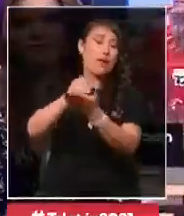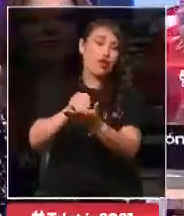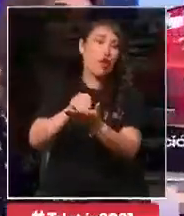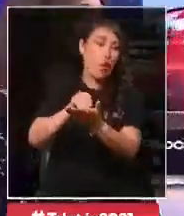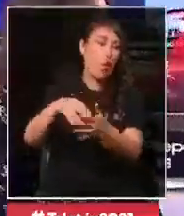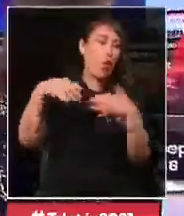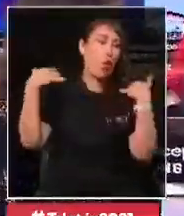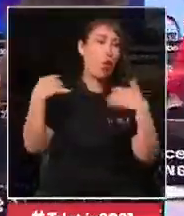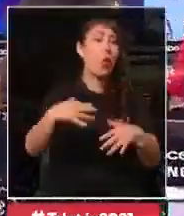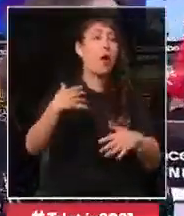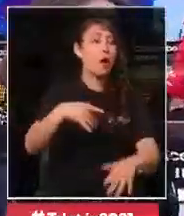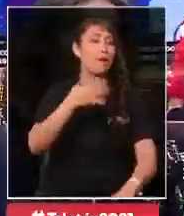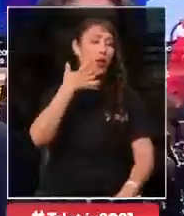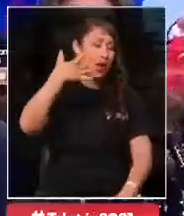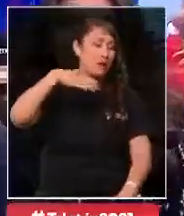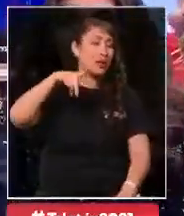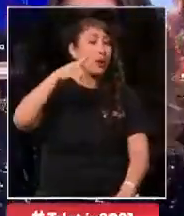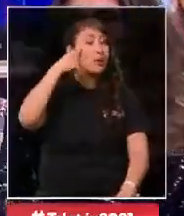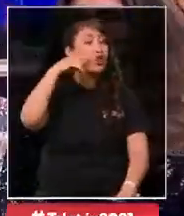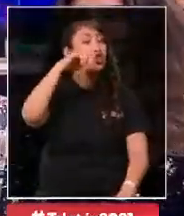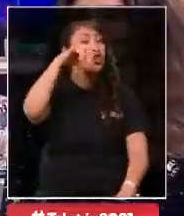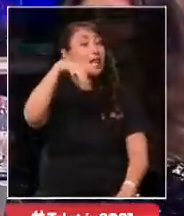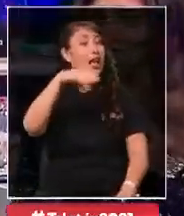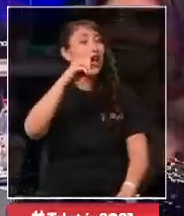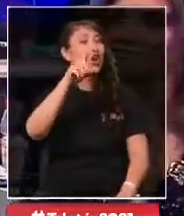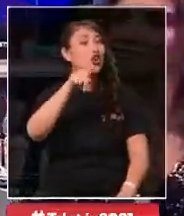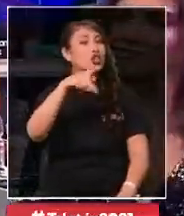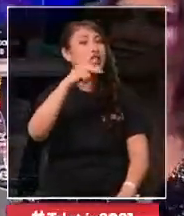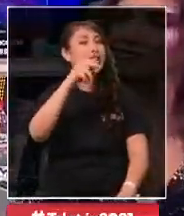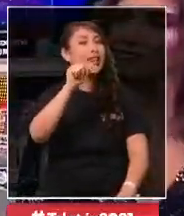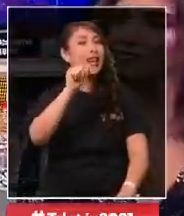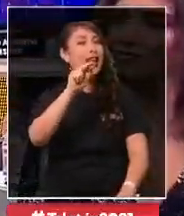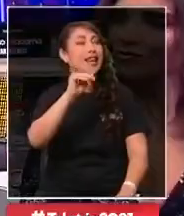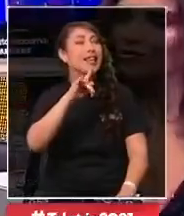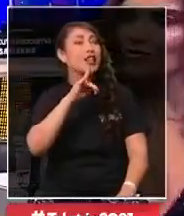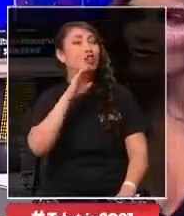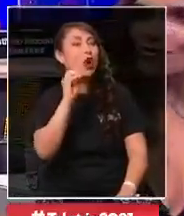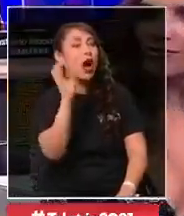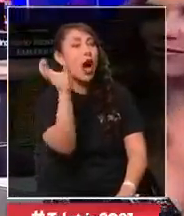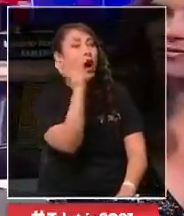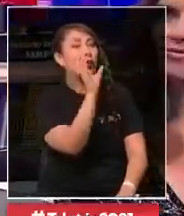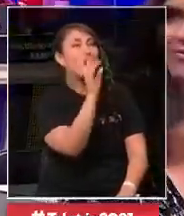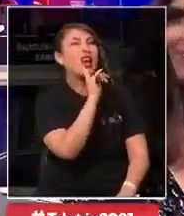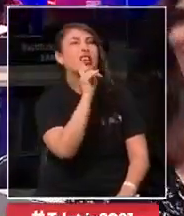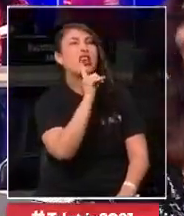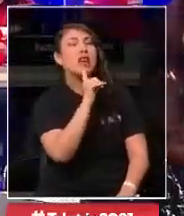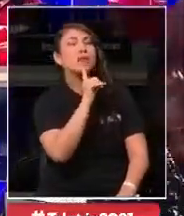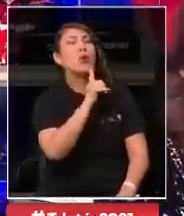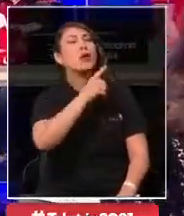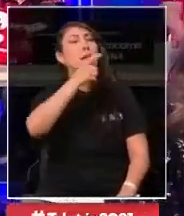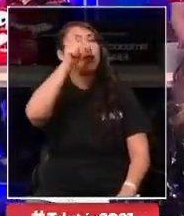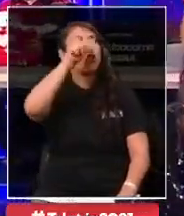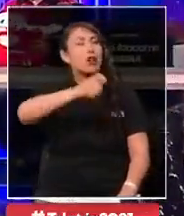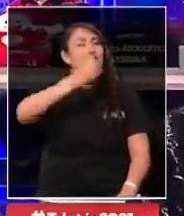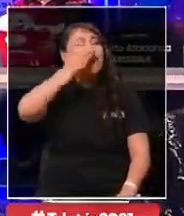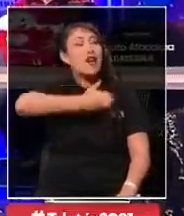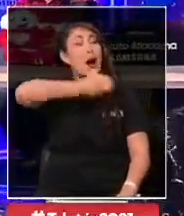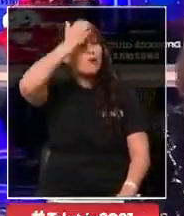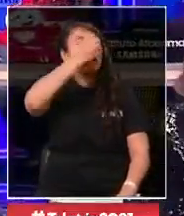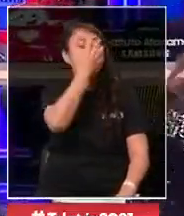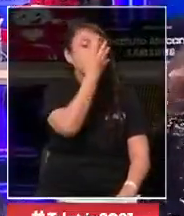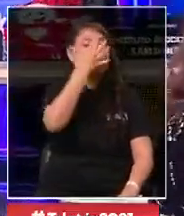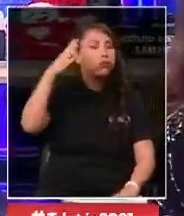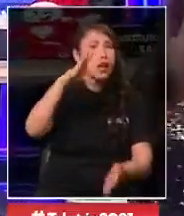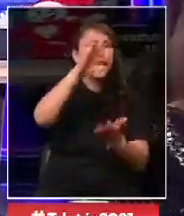y yo sé también que Oscarito ha buscado, ha visto videos del gran imitador chileno, que es un clásico